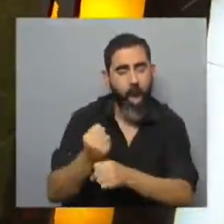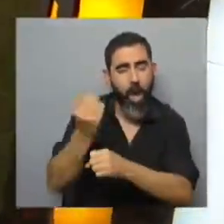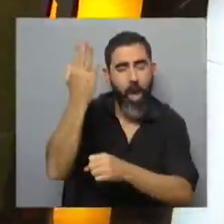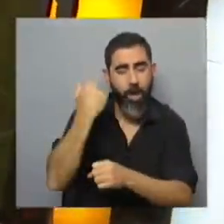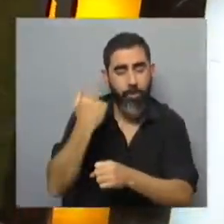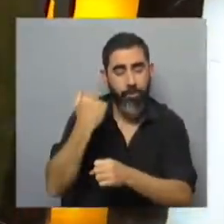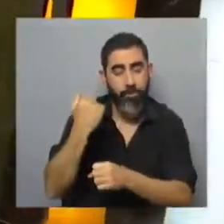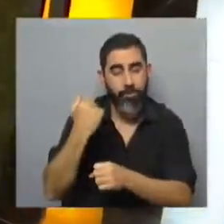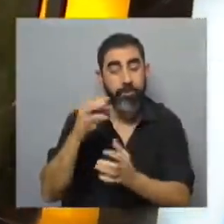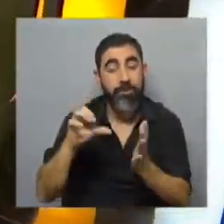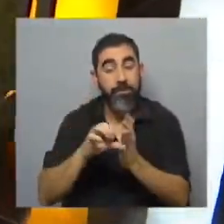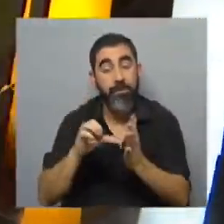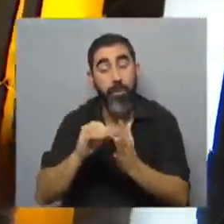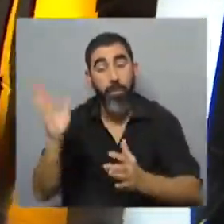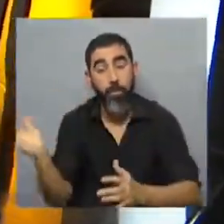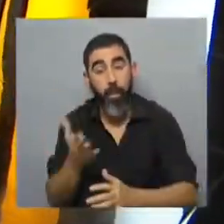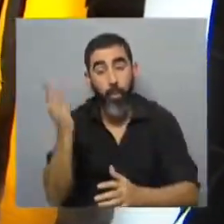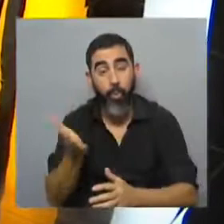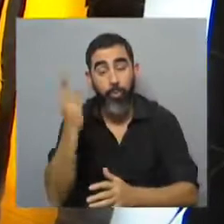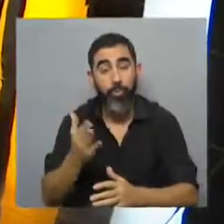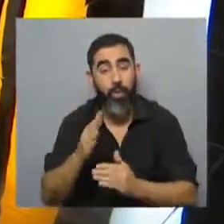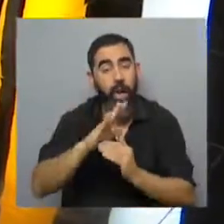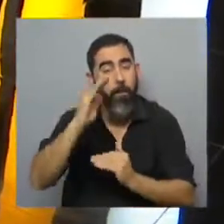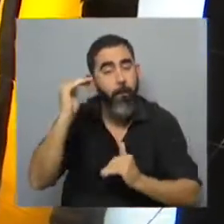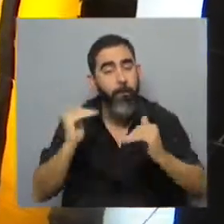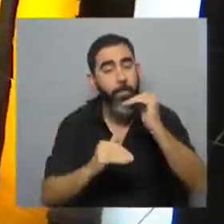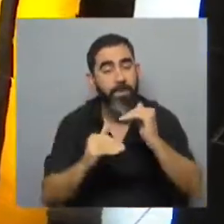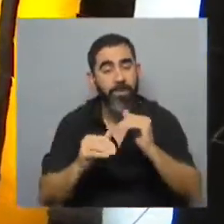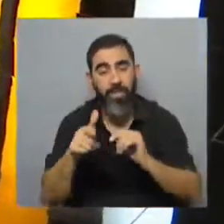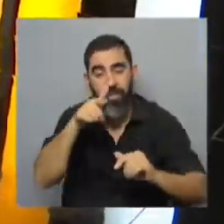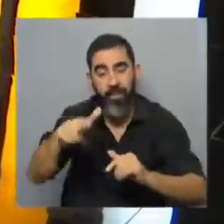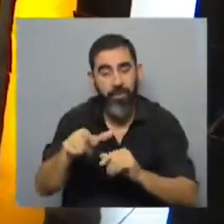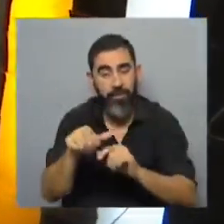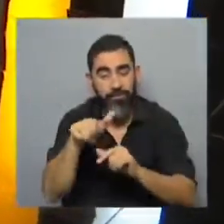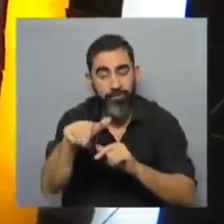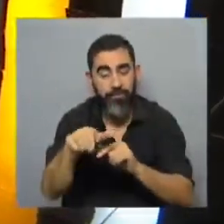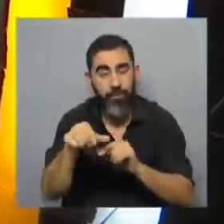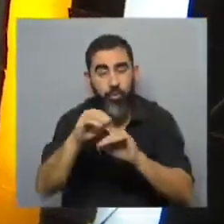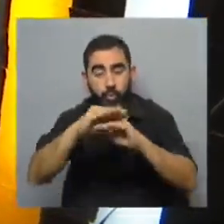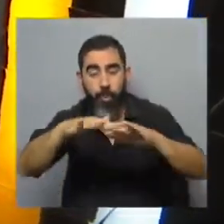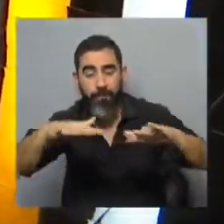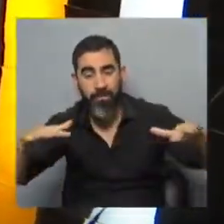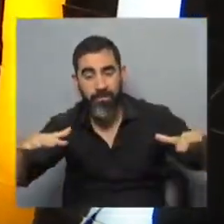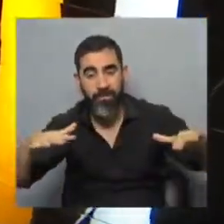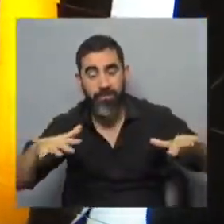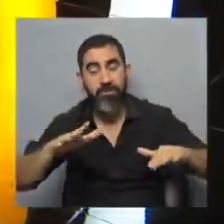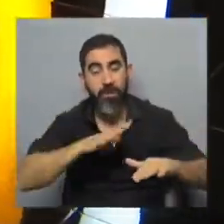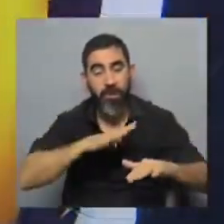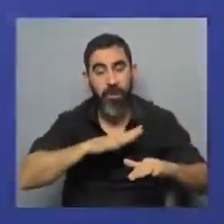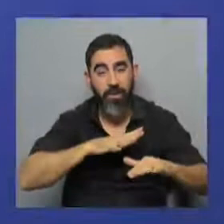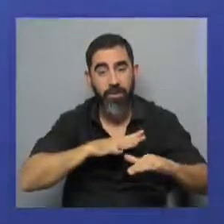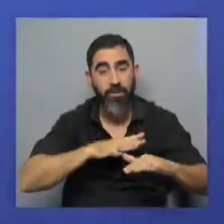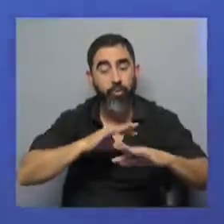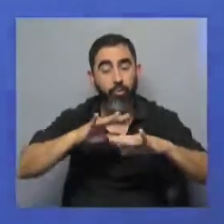en nuestros sistemas productivos ha empezado a predominar lo que es la siembra directa con la fertilización en superficie. Eso ha involucrado una compactación